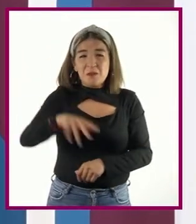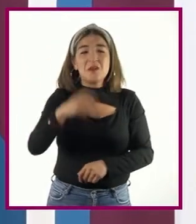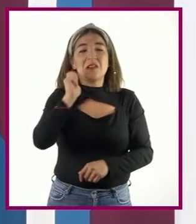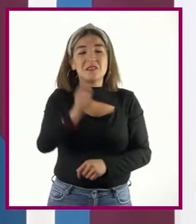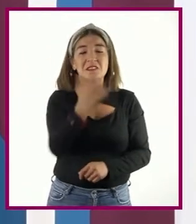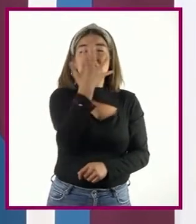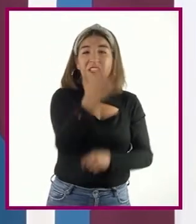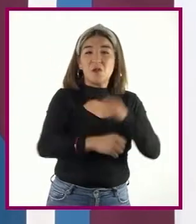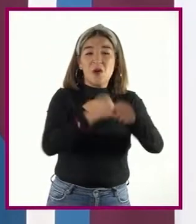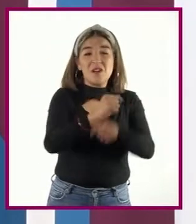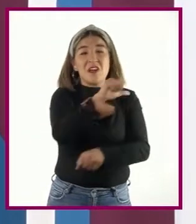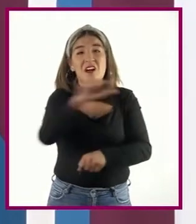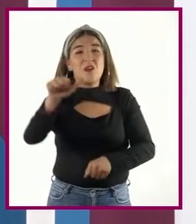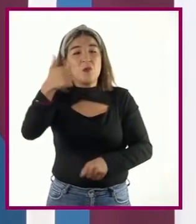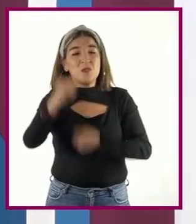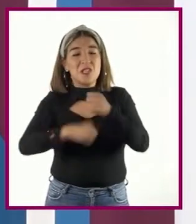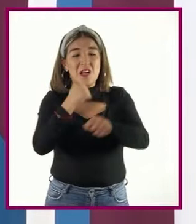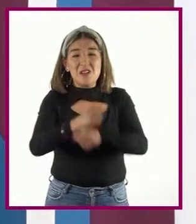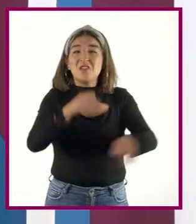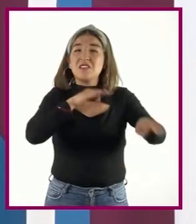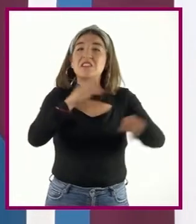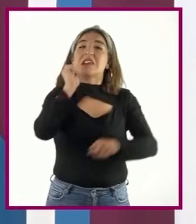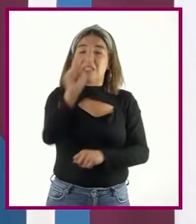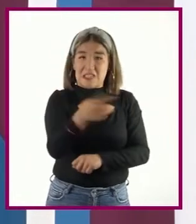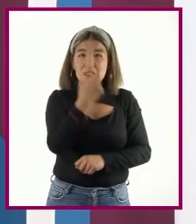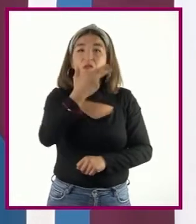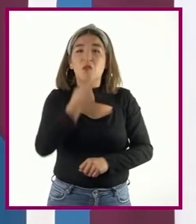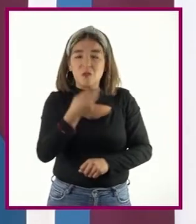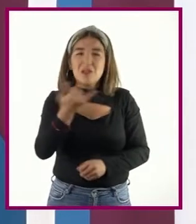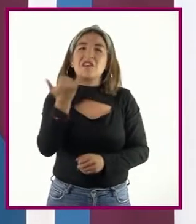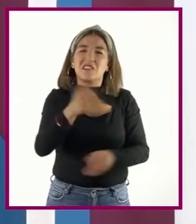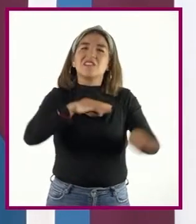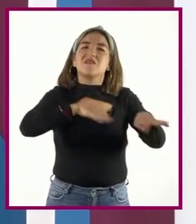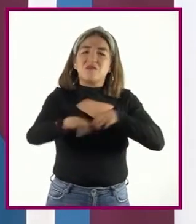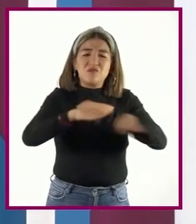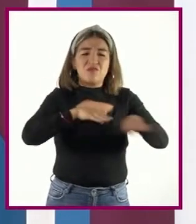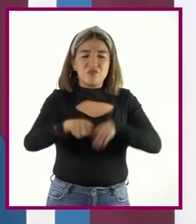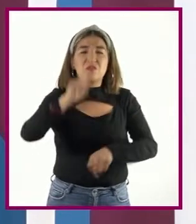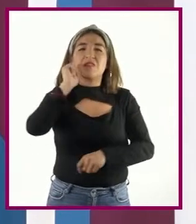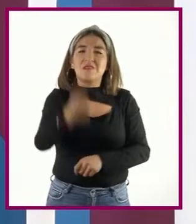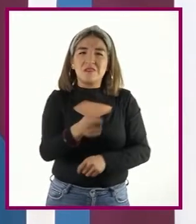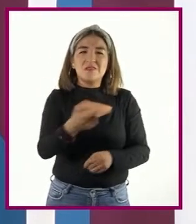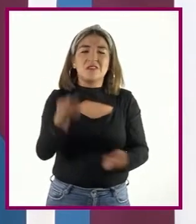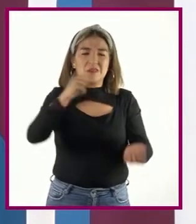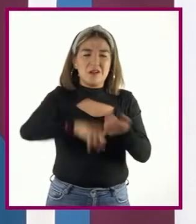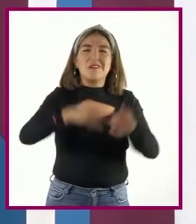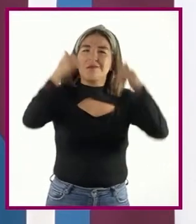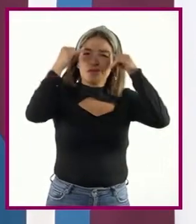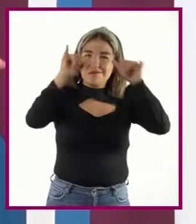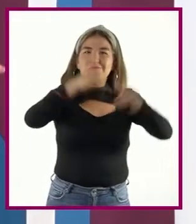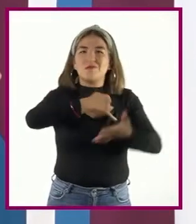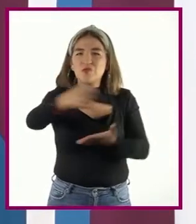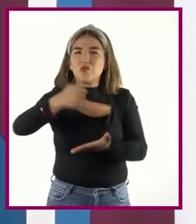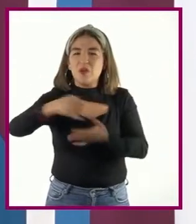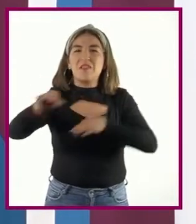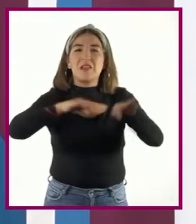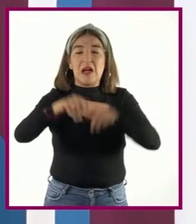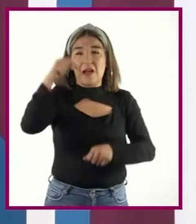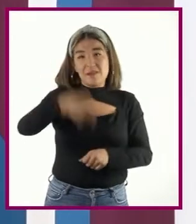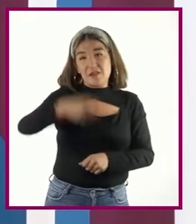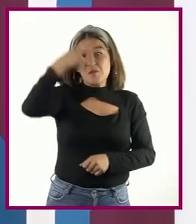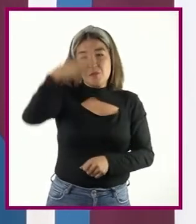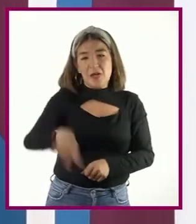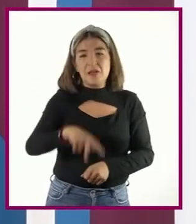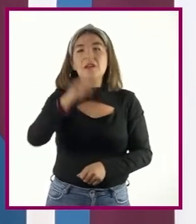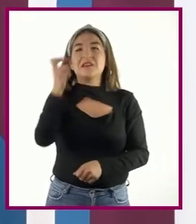entre 5 y 11 años, son varones y se dedican primordialmente al sector agrícola. En México, y